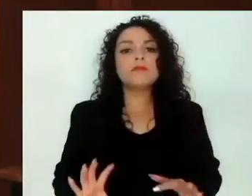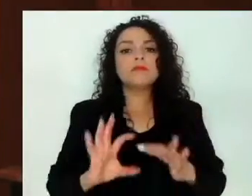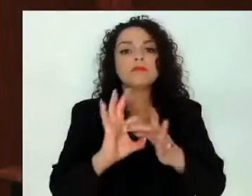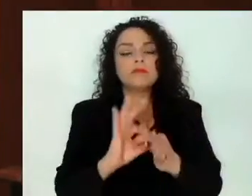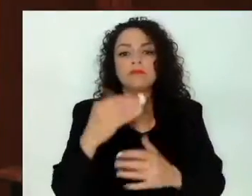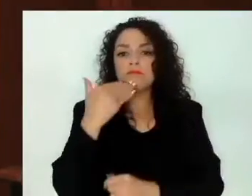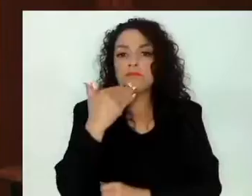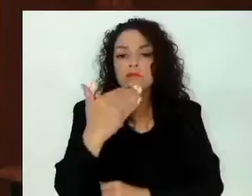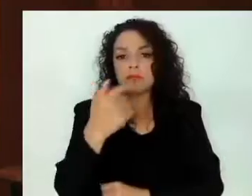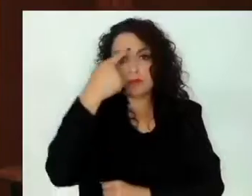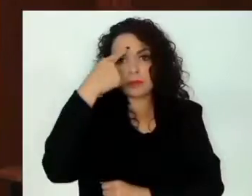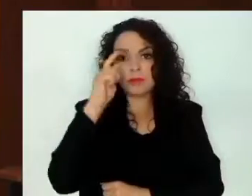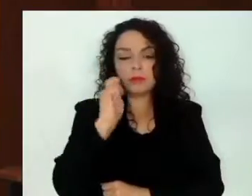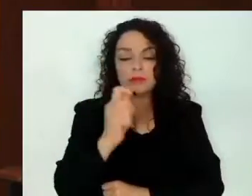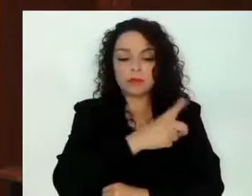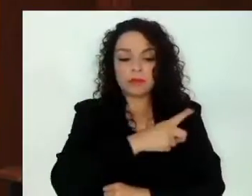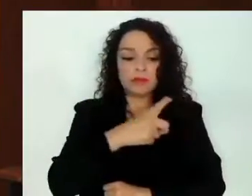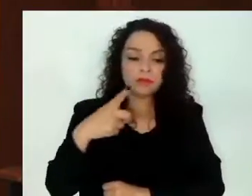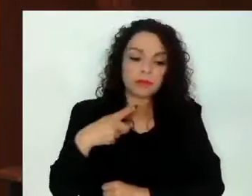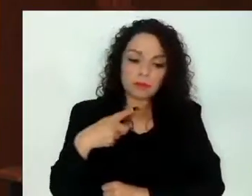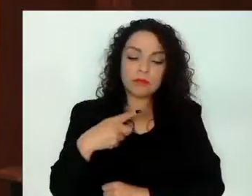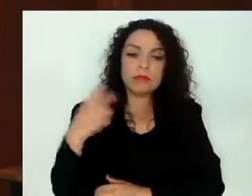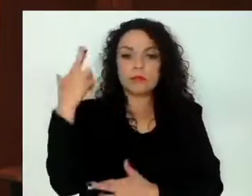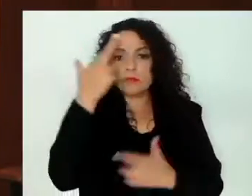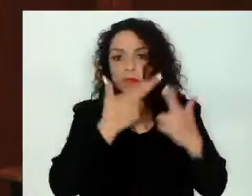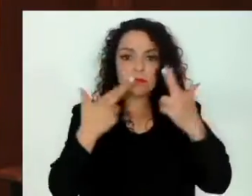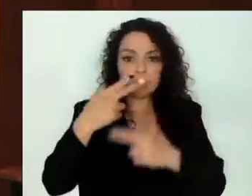procedente a legislar en la materia.